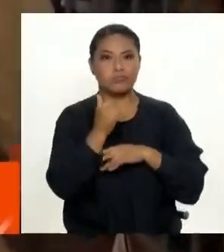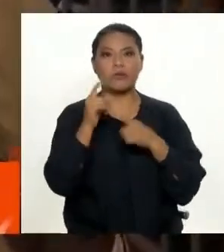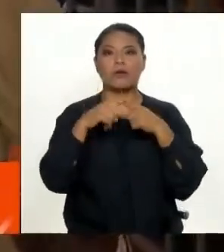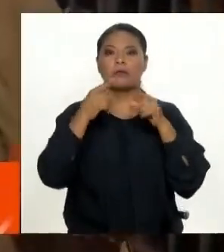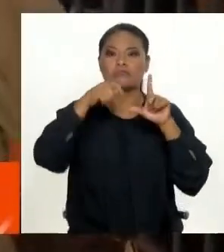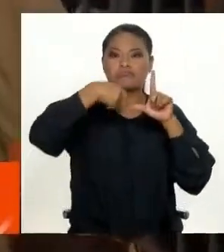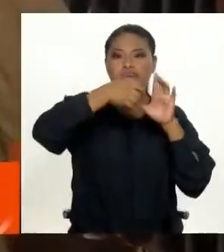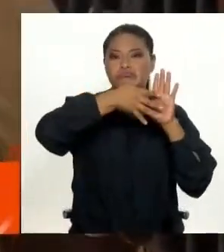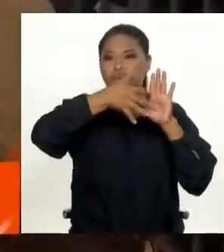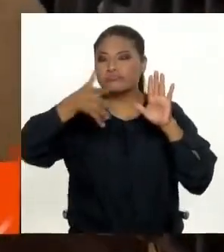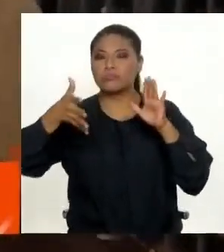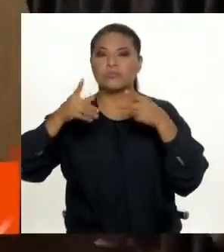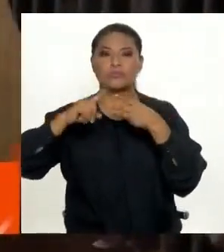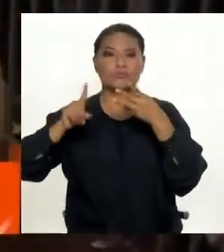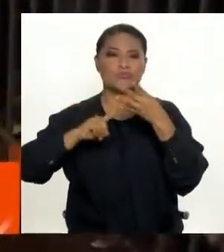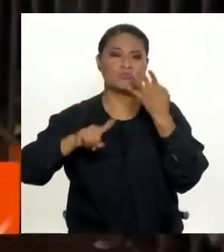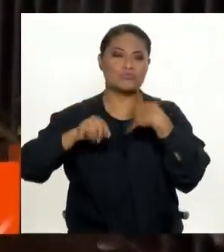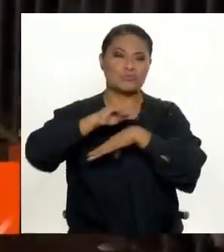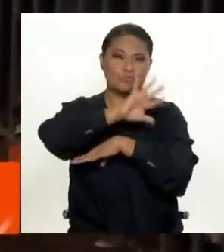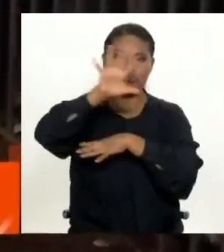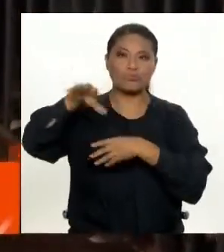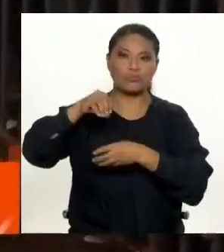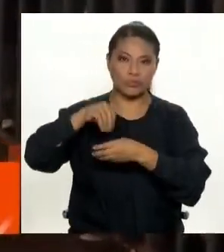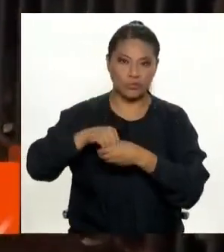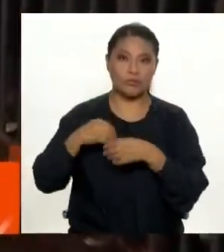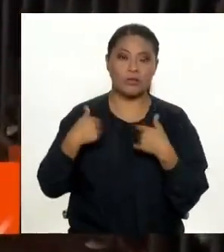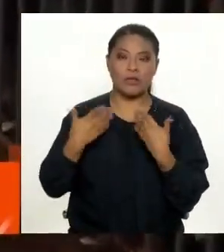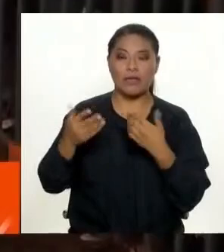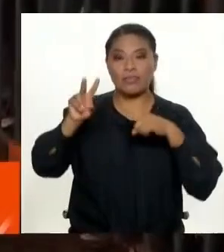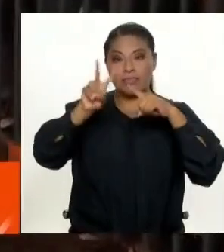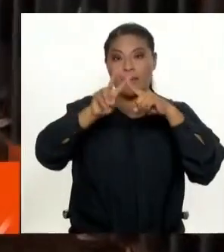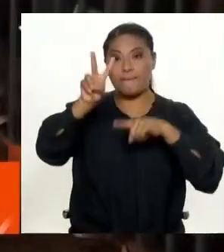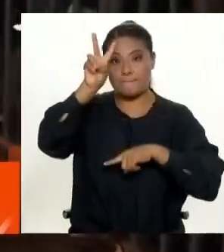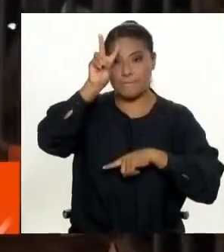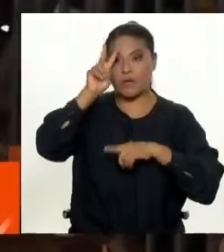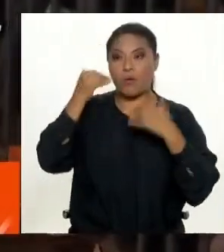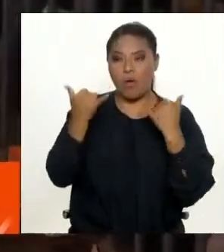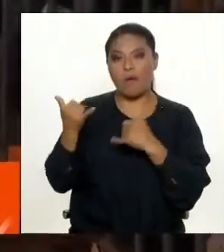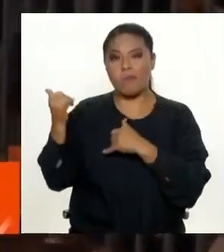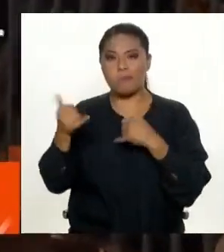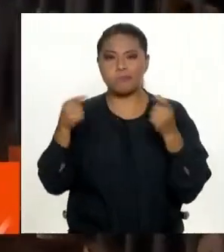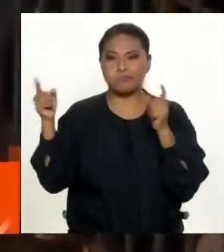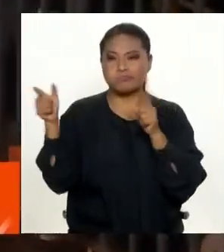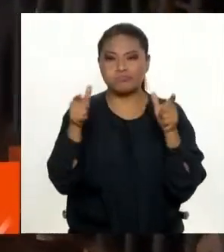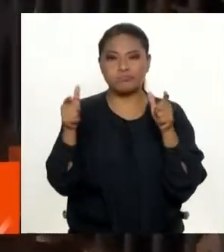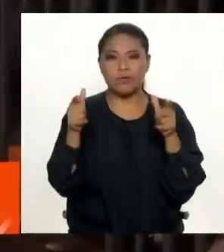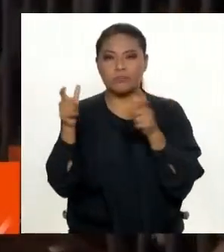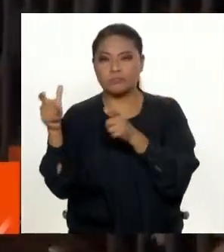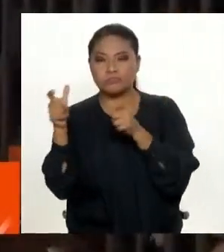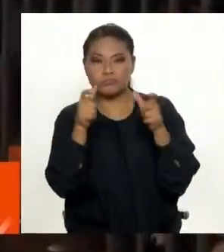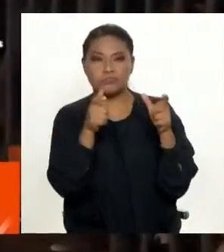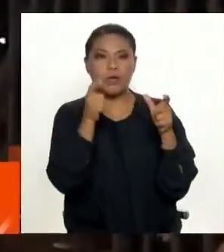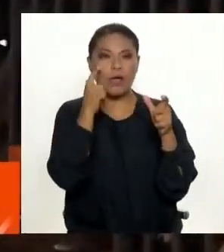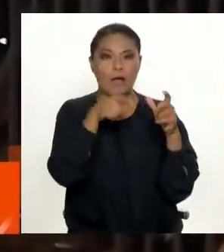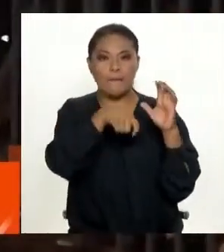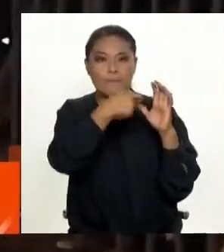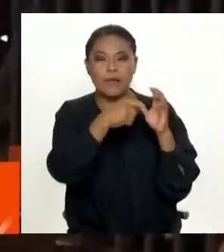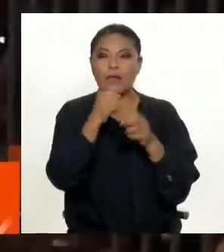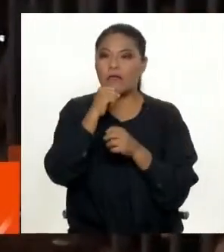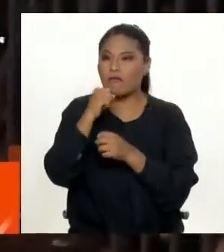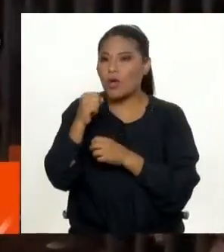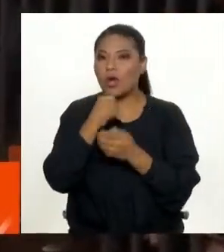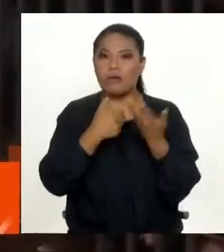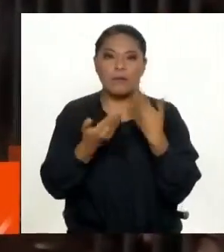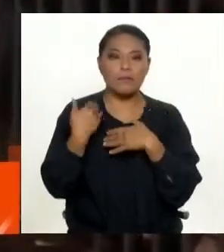productores, operativos, conductores en general de TV Perú que están realizando este gran esfuerzo para aquellas personas que